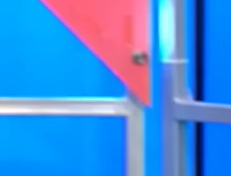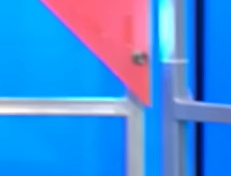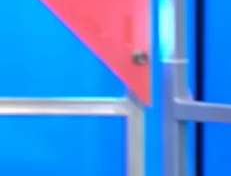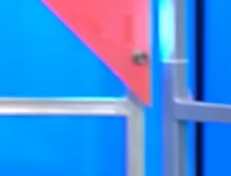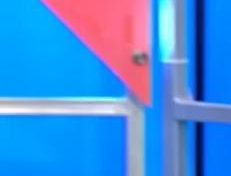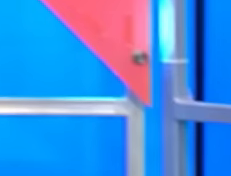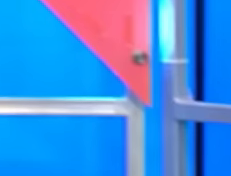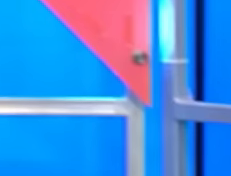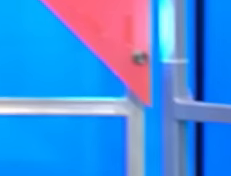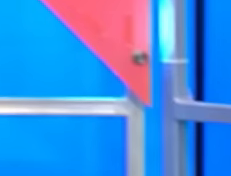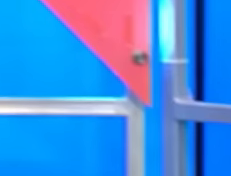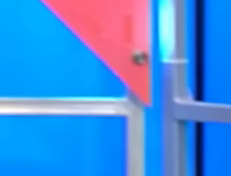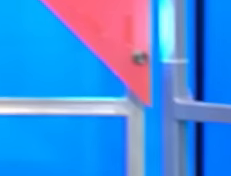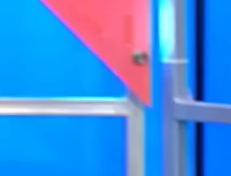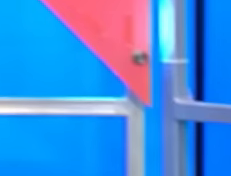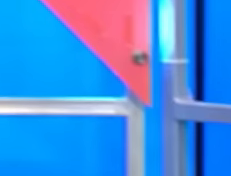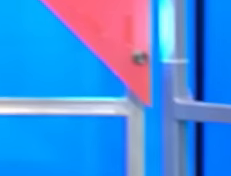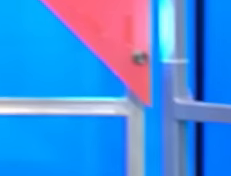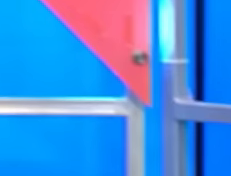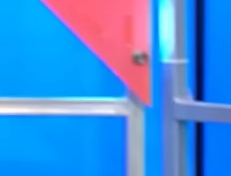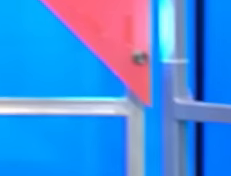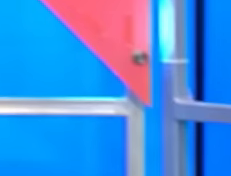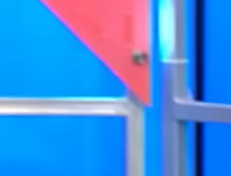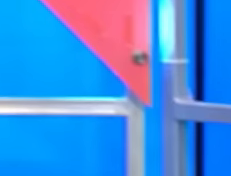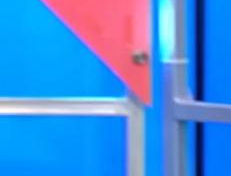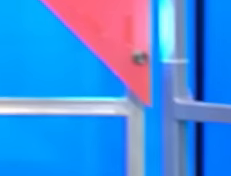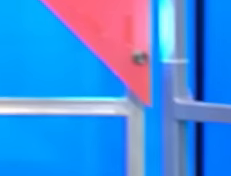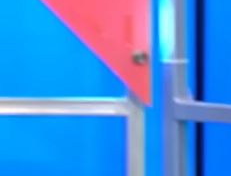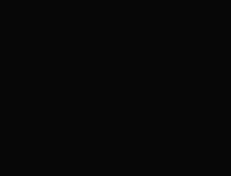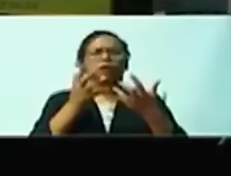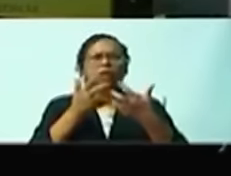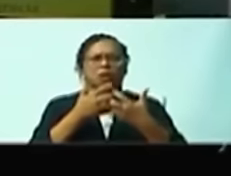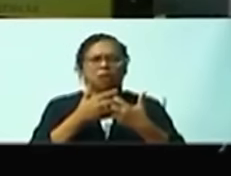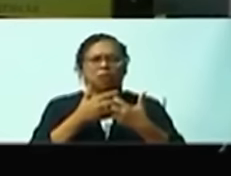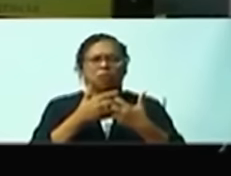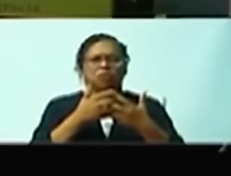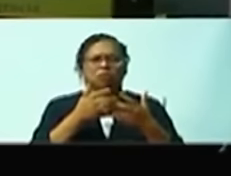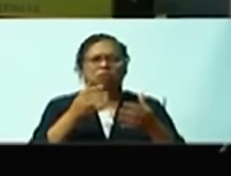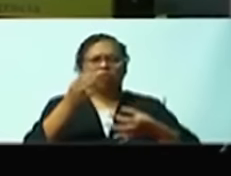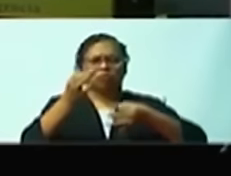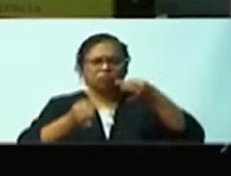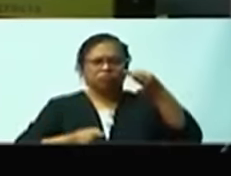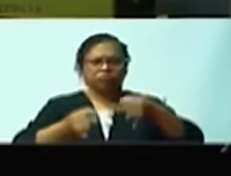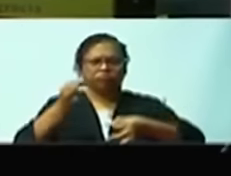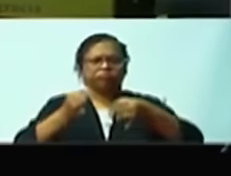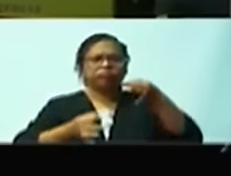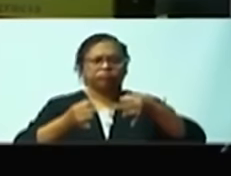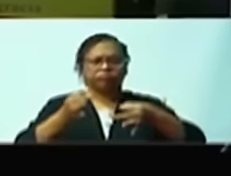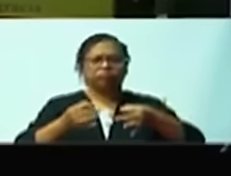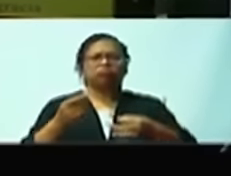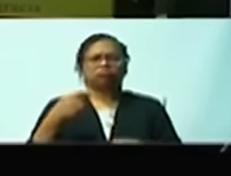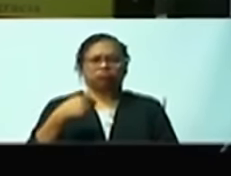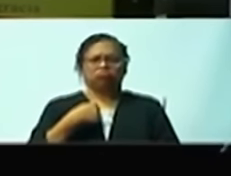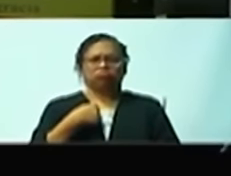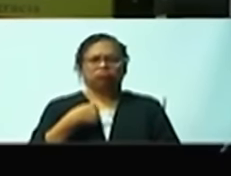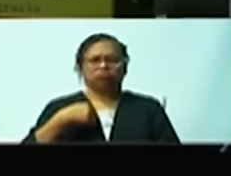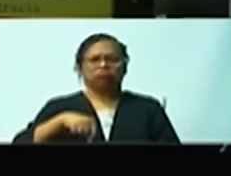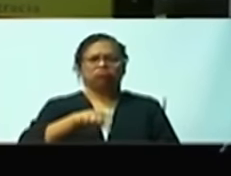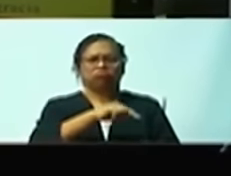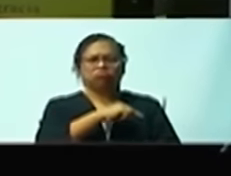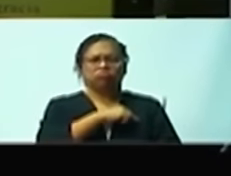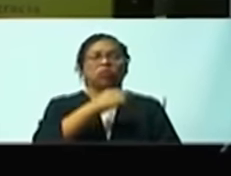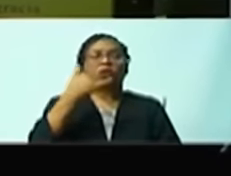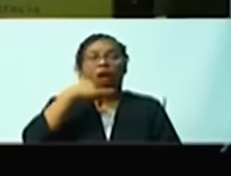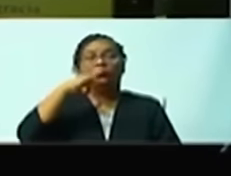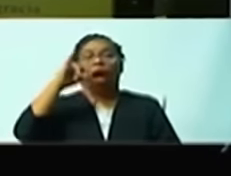modificó el artículo al que él hizo referencia. Vamos a verlo, señor director. En el día de ayer estuvimos en la comisión que estuvo